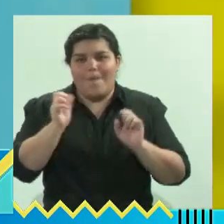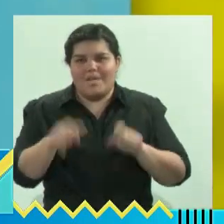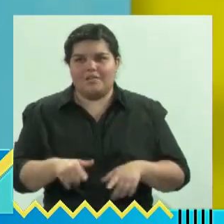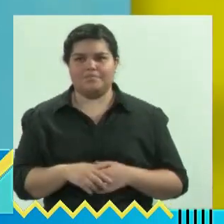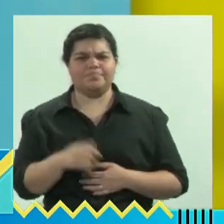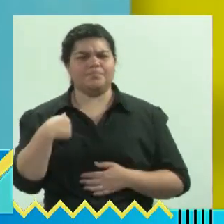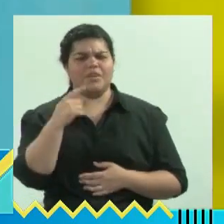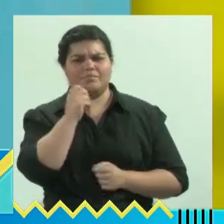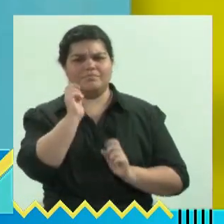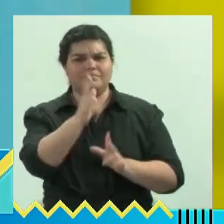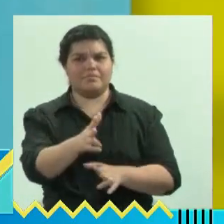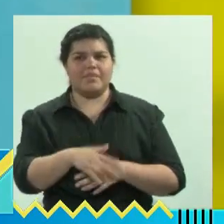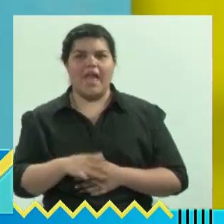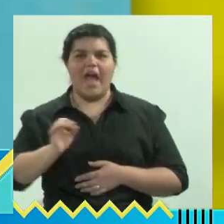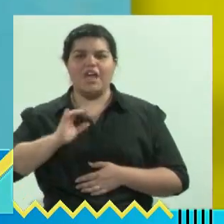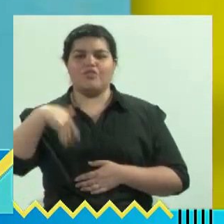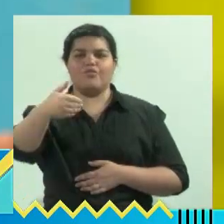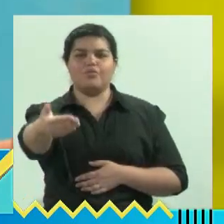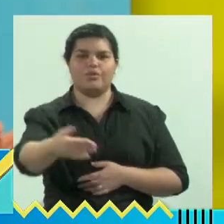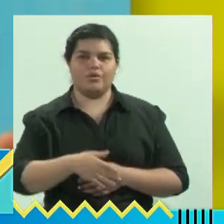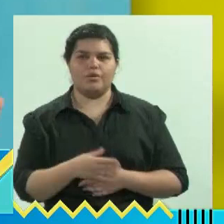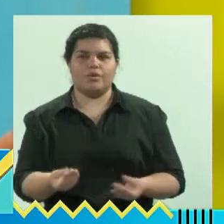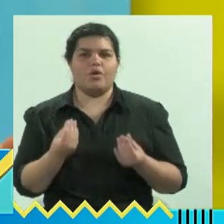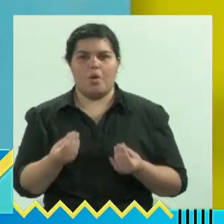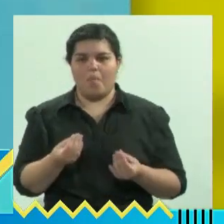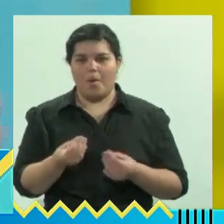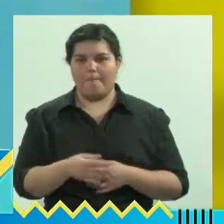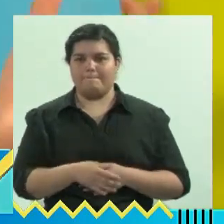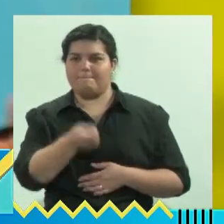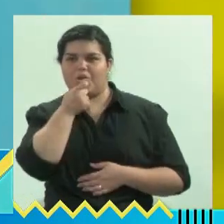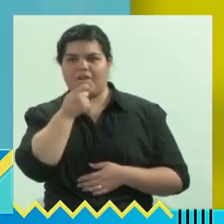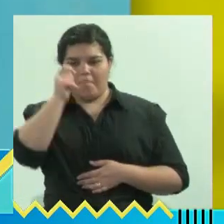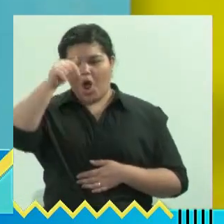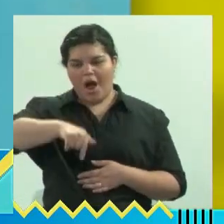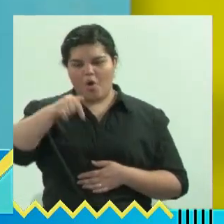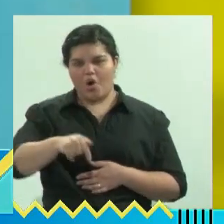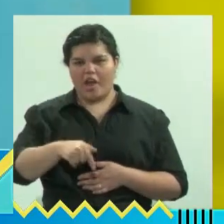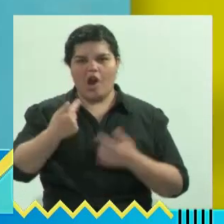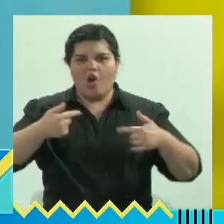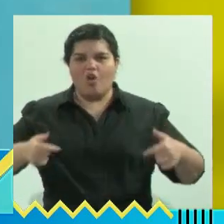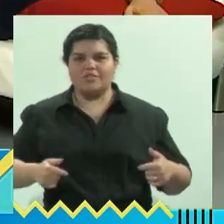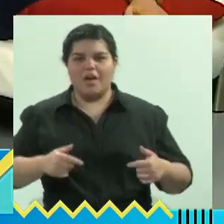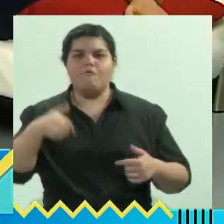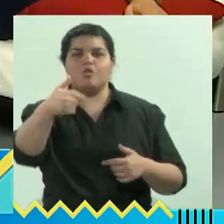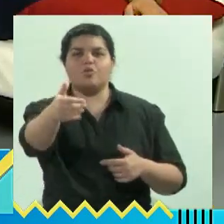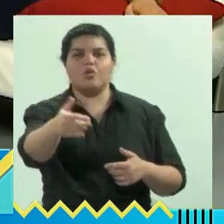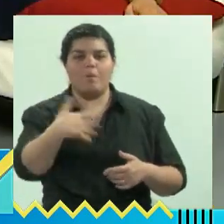animaban a decir dentro de unos años qué sería una leyenda de lo que sucede hoy, ¿no? Si se animan.